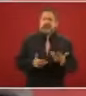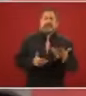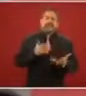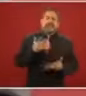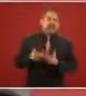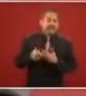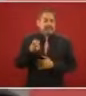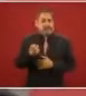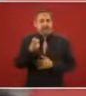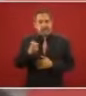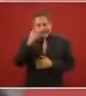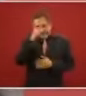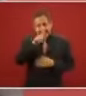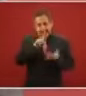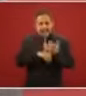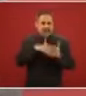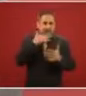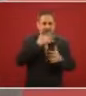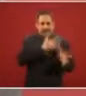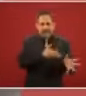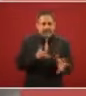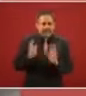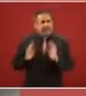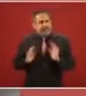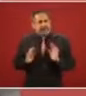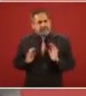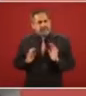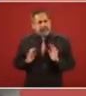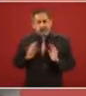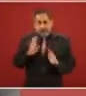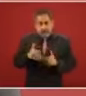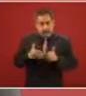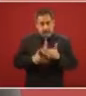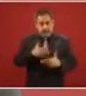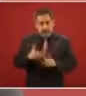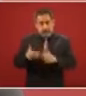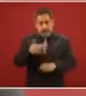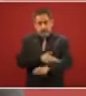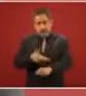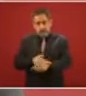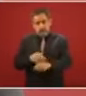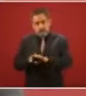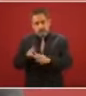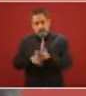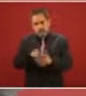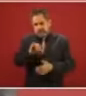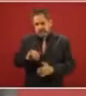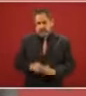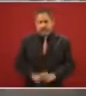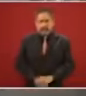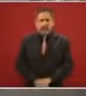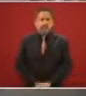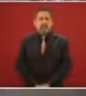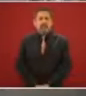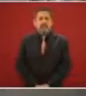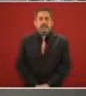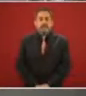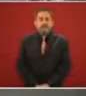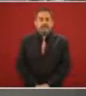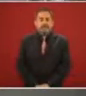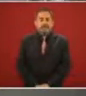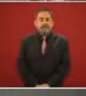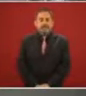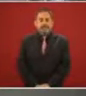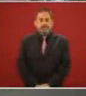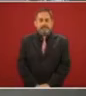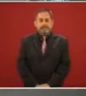Esto tiene que ver con el Poder Judicial. Ya se está avanzando en este sentido. Gracias, presidente.